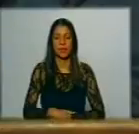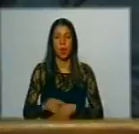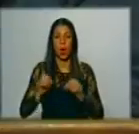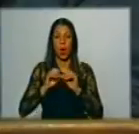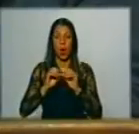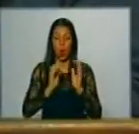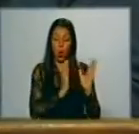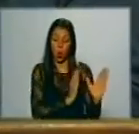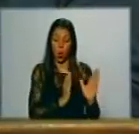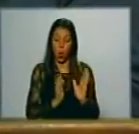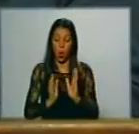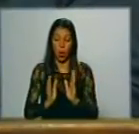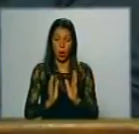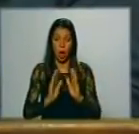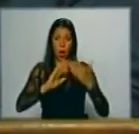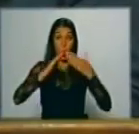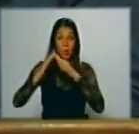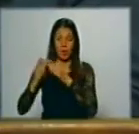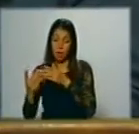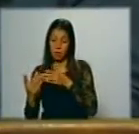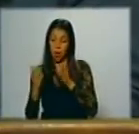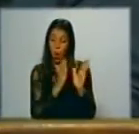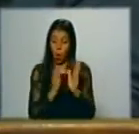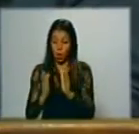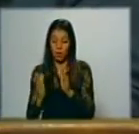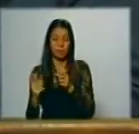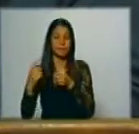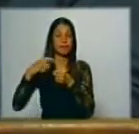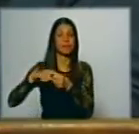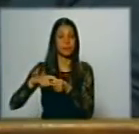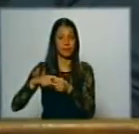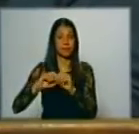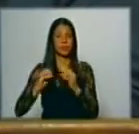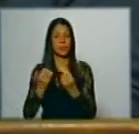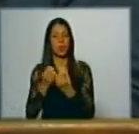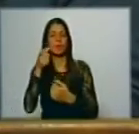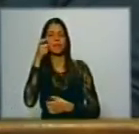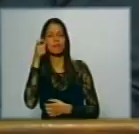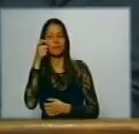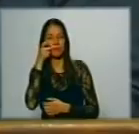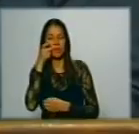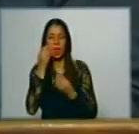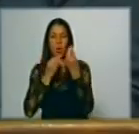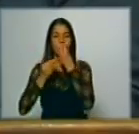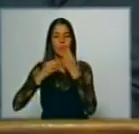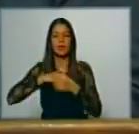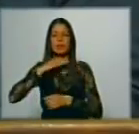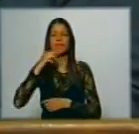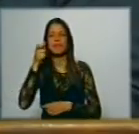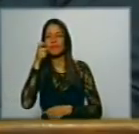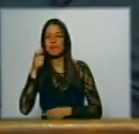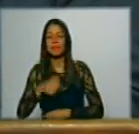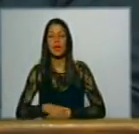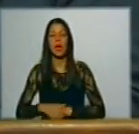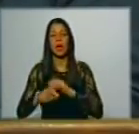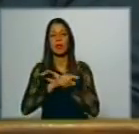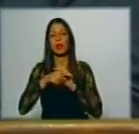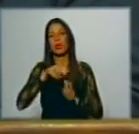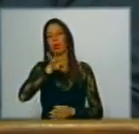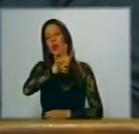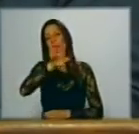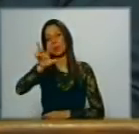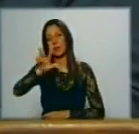Organizaciones sociales para la defensa de las personas en el acceso a bienes y servicios. Artículo